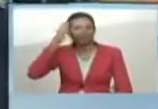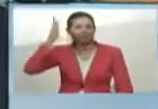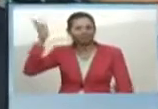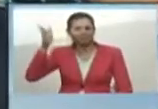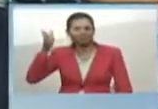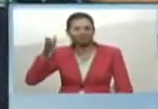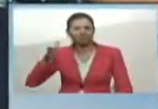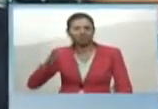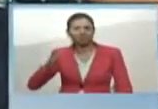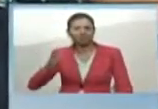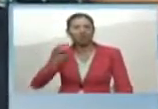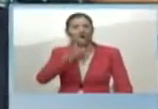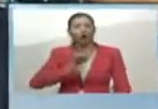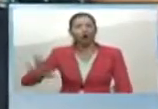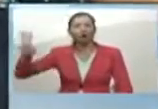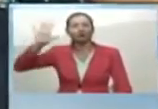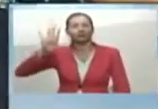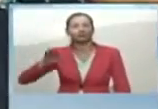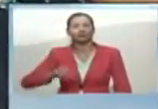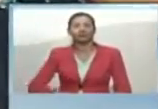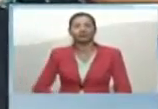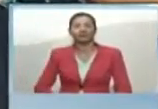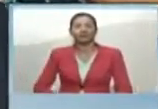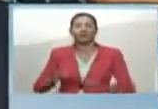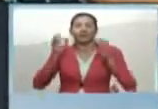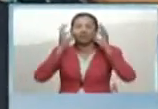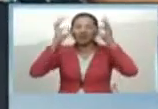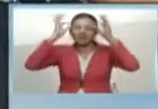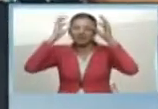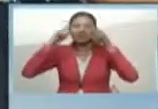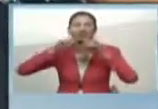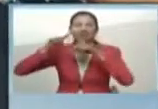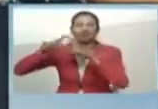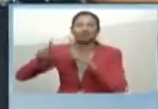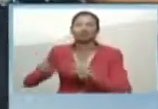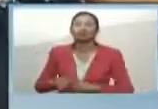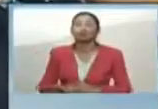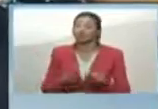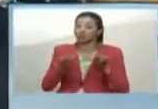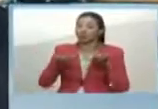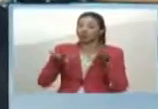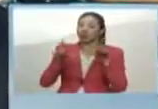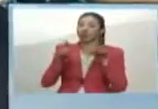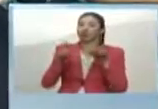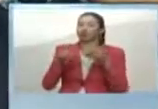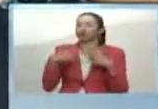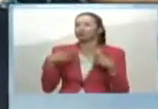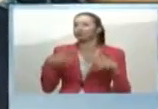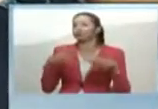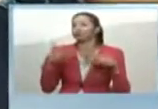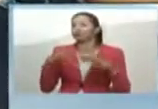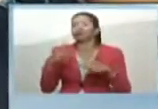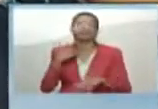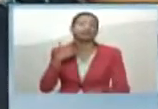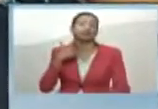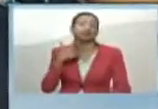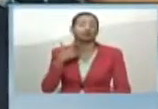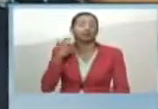Nosotros hemos estado en la Franja de Gaza, en el Líbano, en Pakistán, en Siria. Y eso son centurias y milenarias, gente